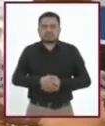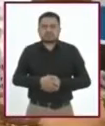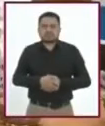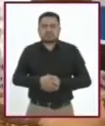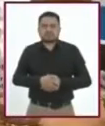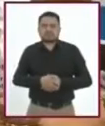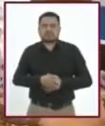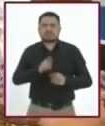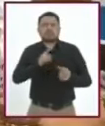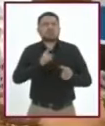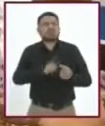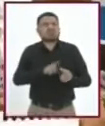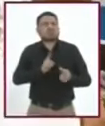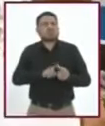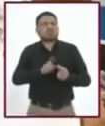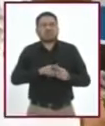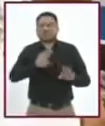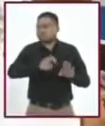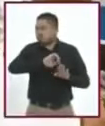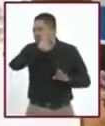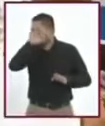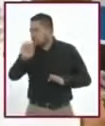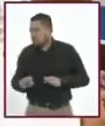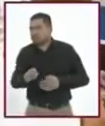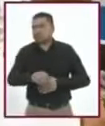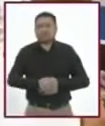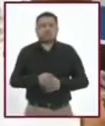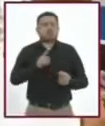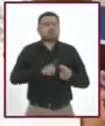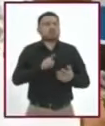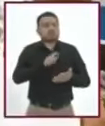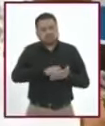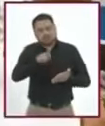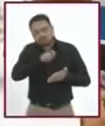Las del dónde. Por ejemplo, ¿dónde lo